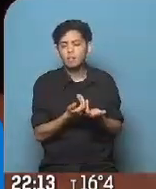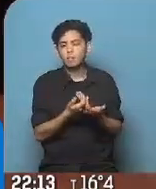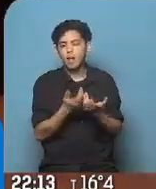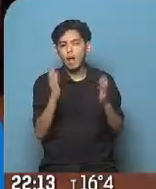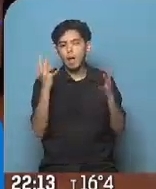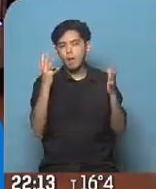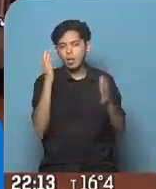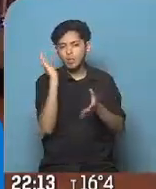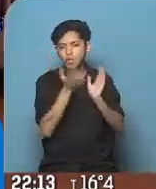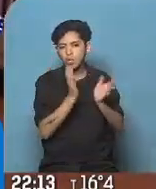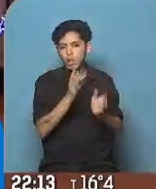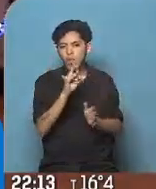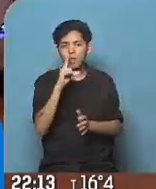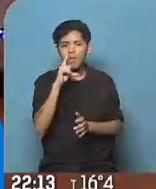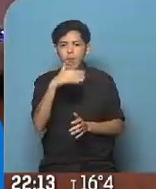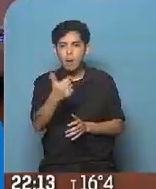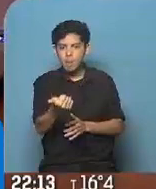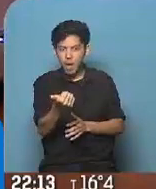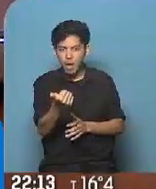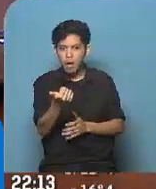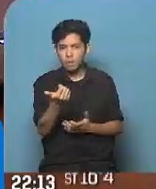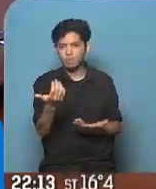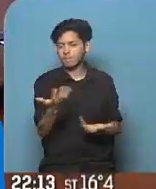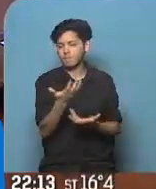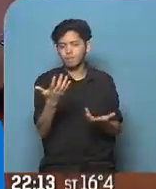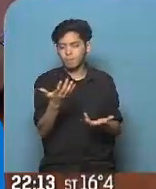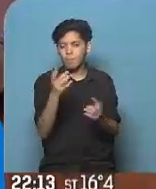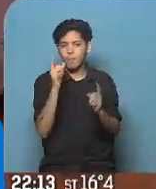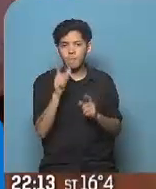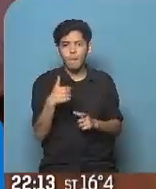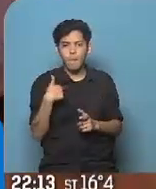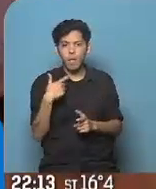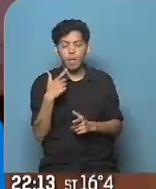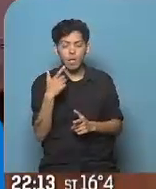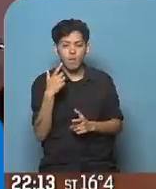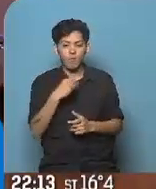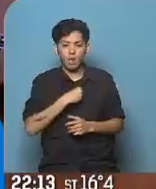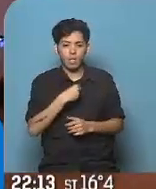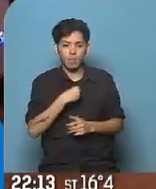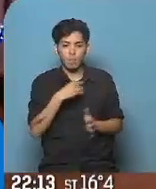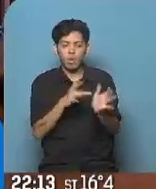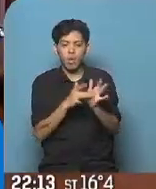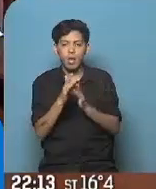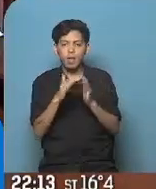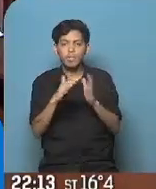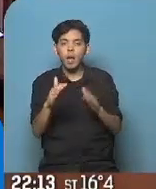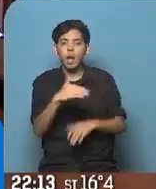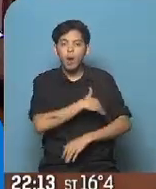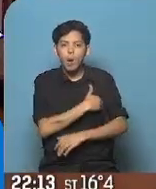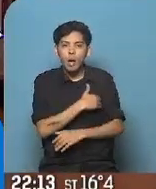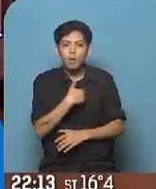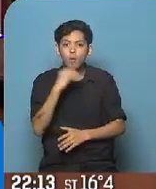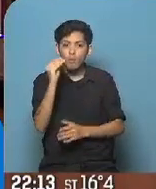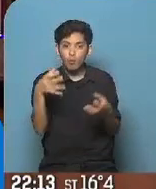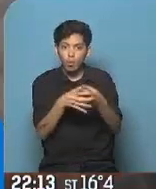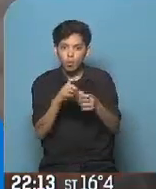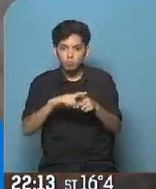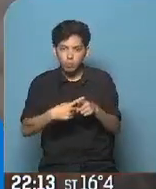aplaudiendo al torturador de Dilma. O sea, el fanatismo que le inyectan las iglesias evangélicas, que son en Brasil, recordemos, un factor de poder